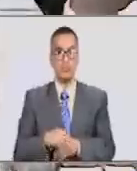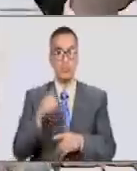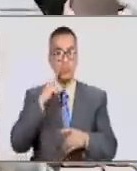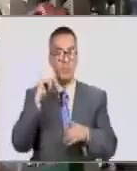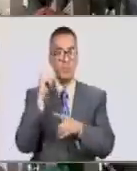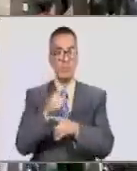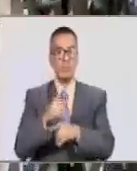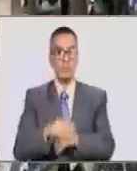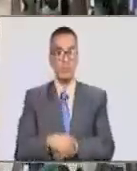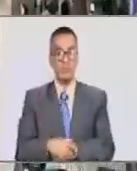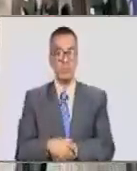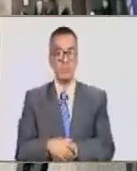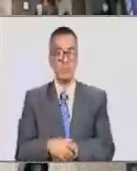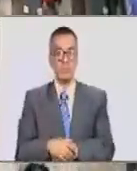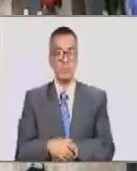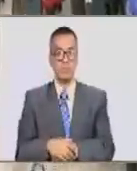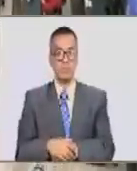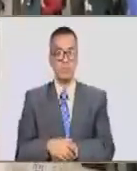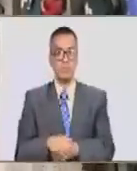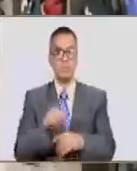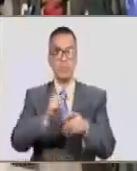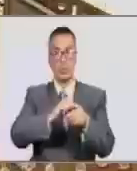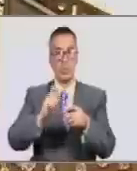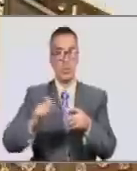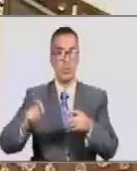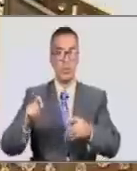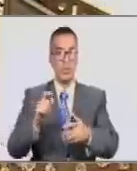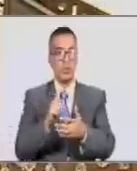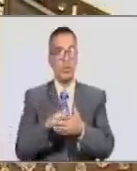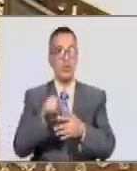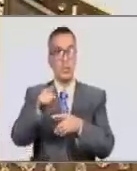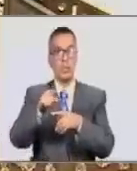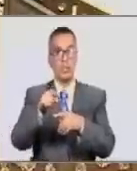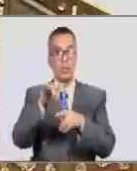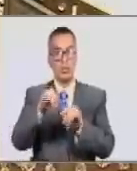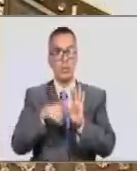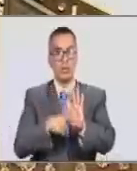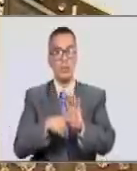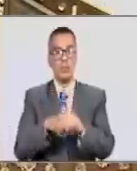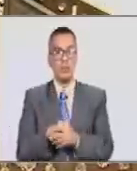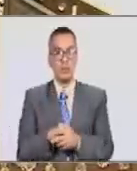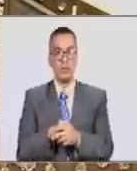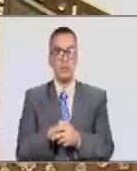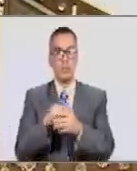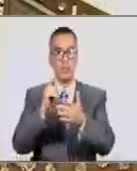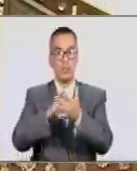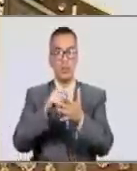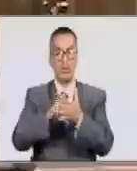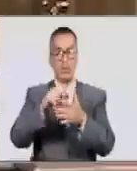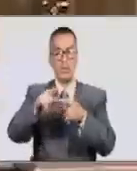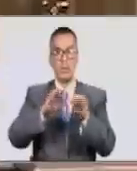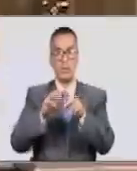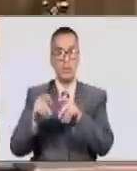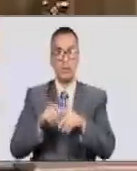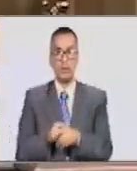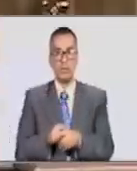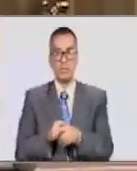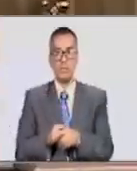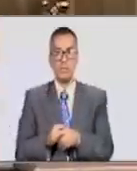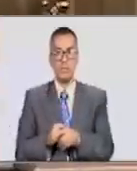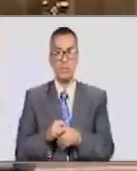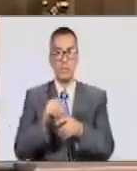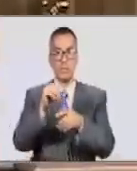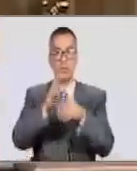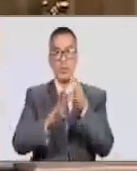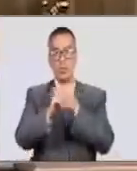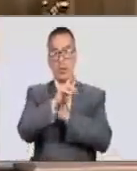contra? Queda la redacción del artículo 22 tal cual como fue presentado. Siguiente punto, ciudadana secretaria.